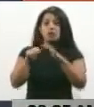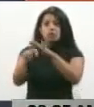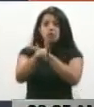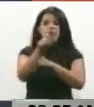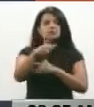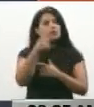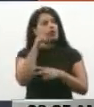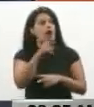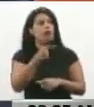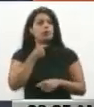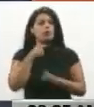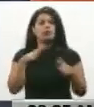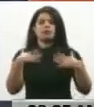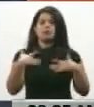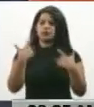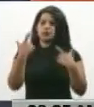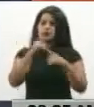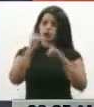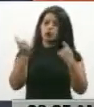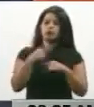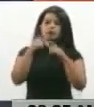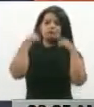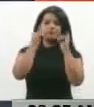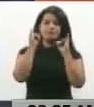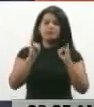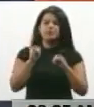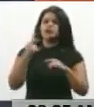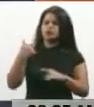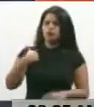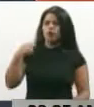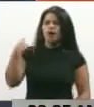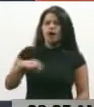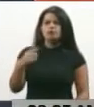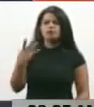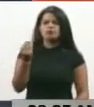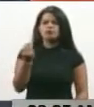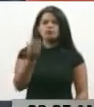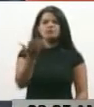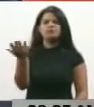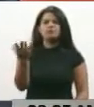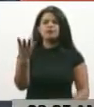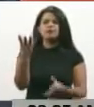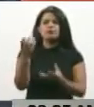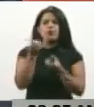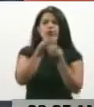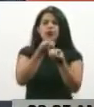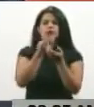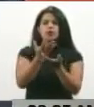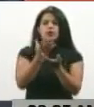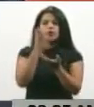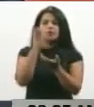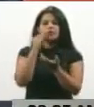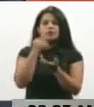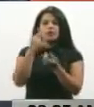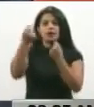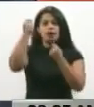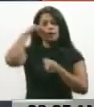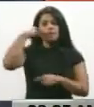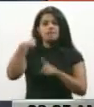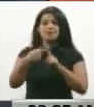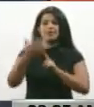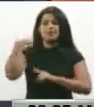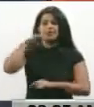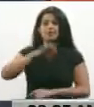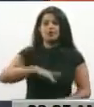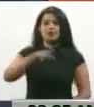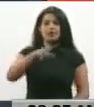se divierten, se emocionan. Yo tengo muchas anécdotas o recuerdos de cuando estábamos